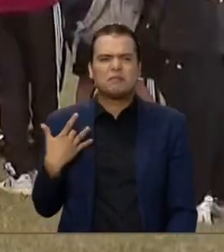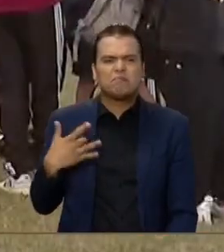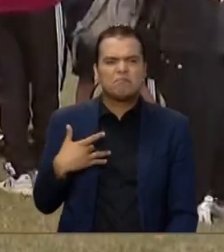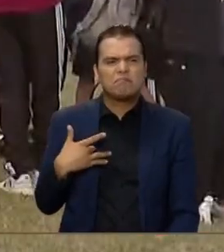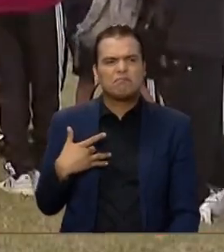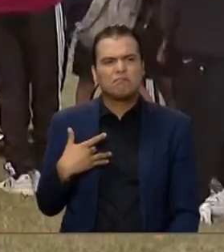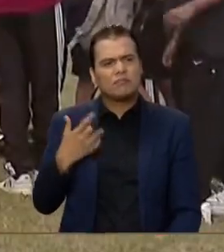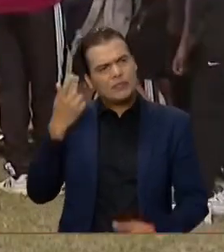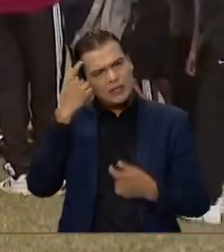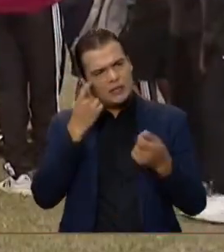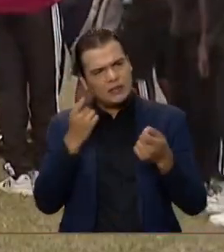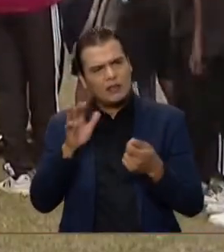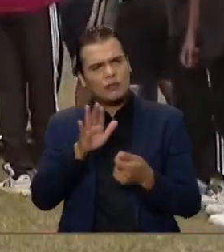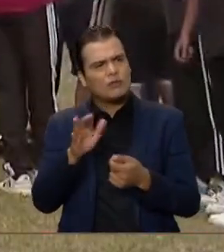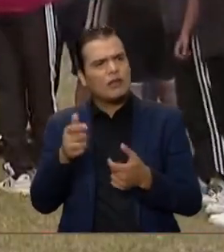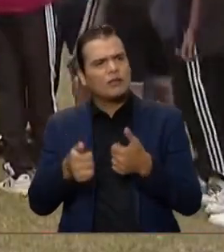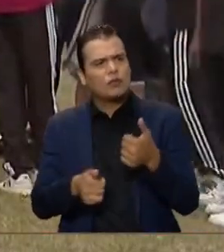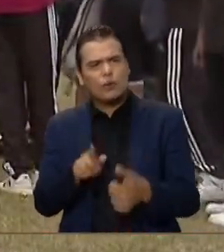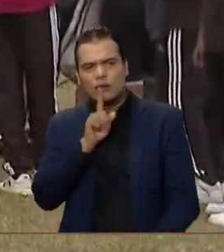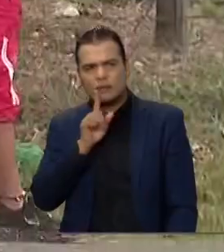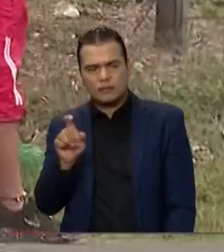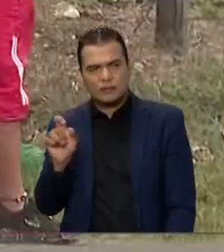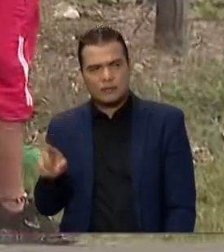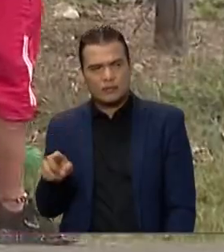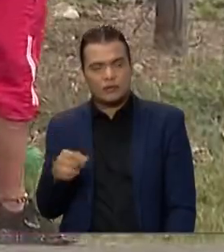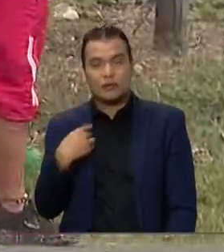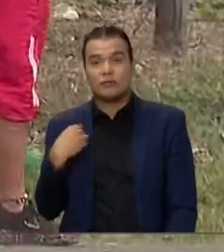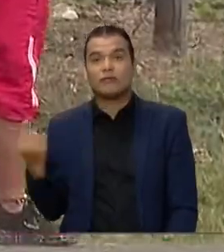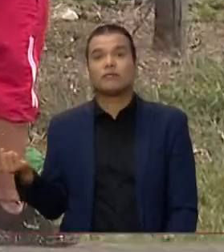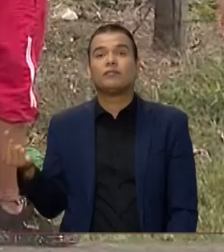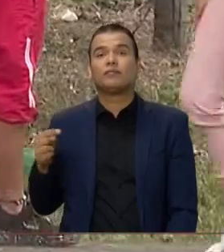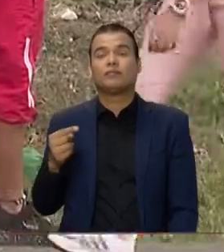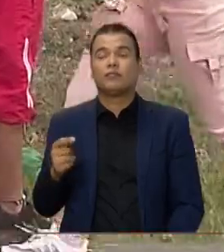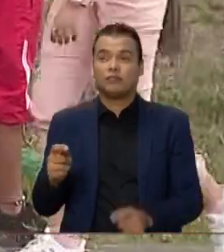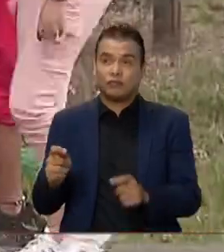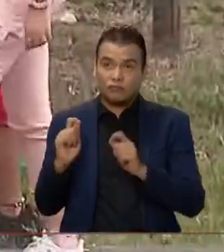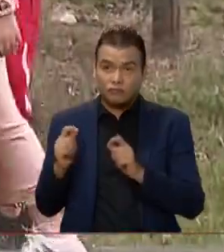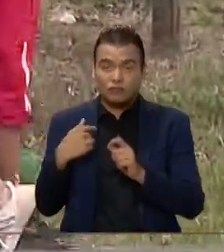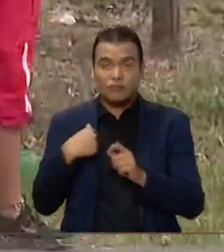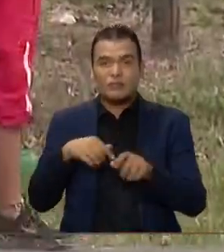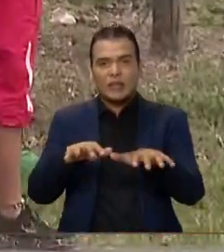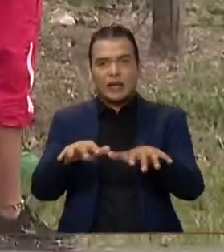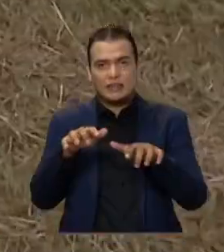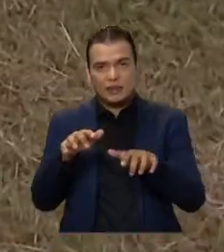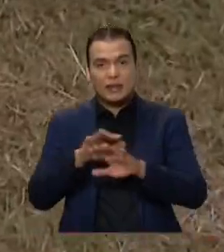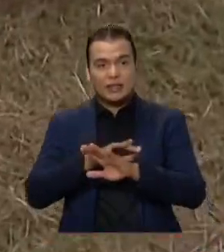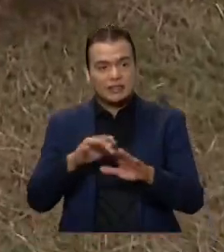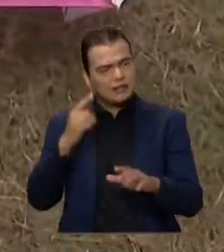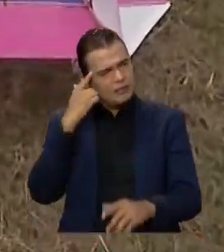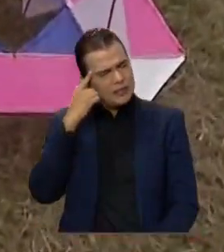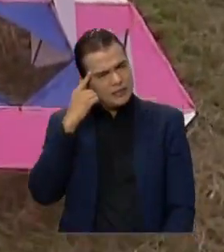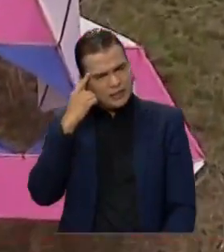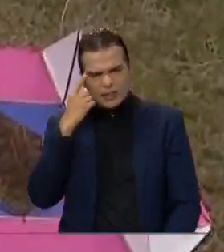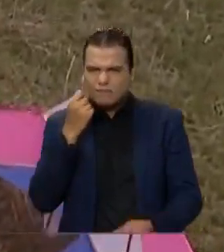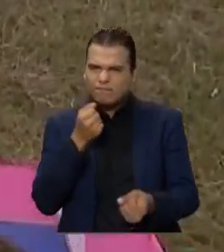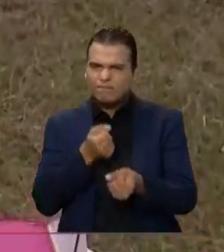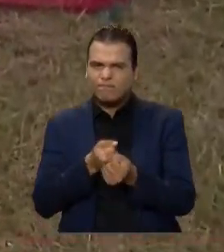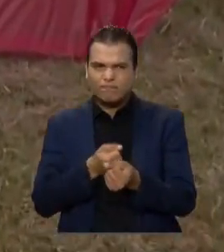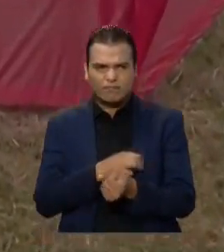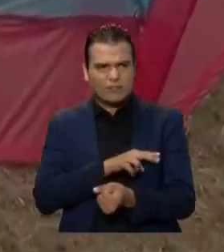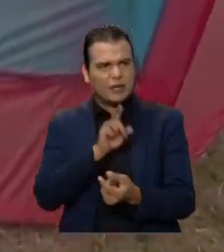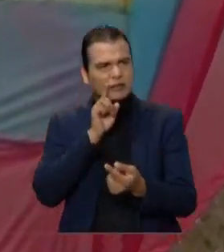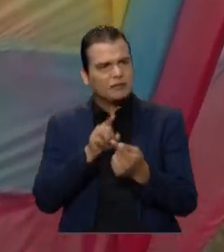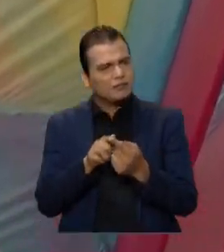la iniciativa de este evento? Bueno, desde que llegamos a la Asamblea nos propusimos hacer de este territorio un